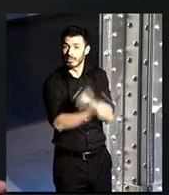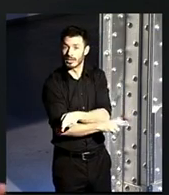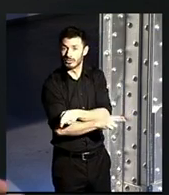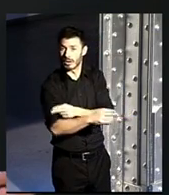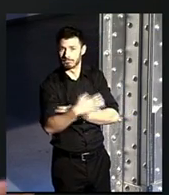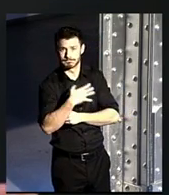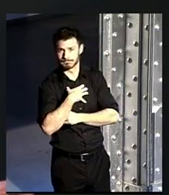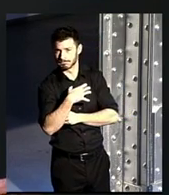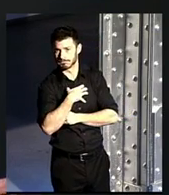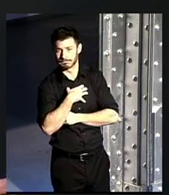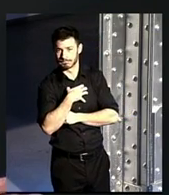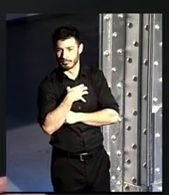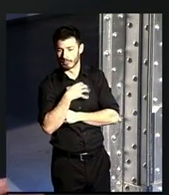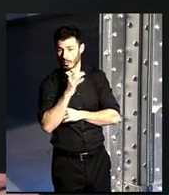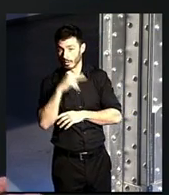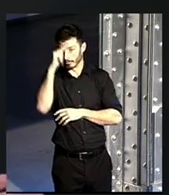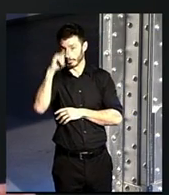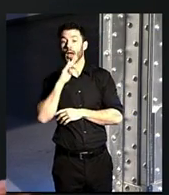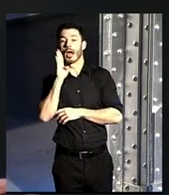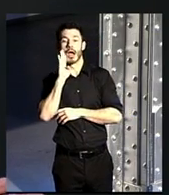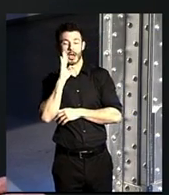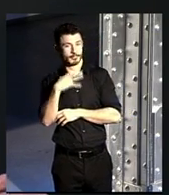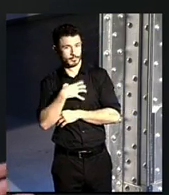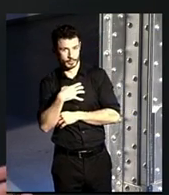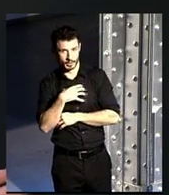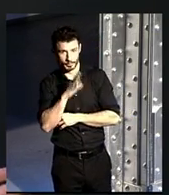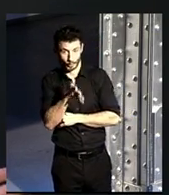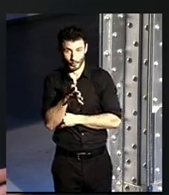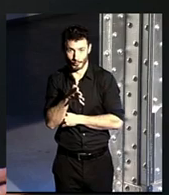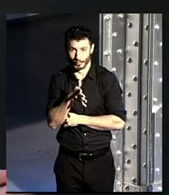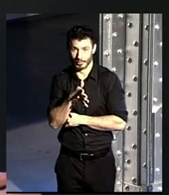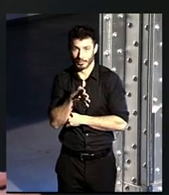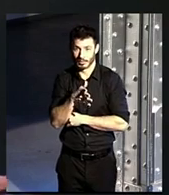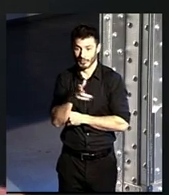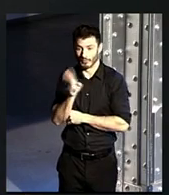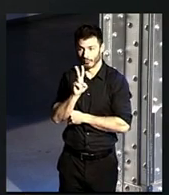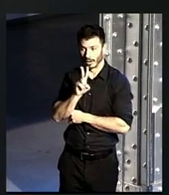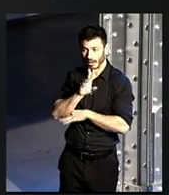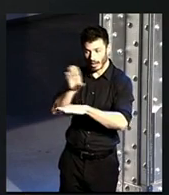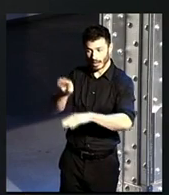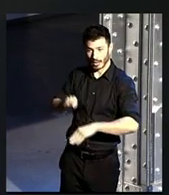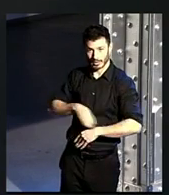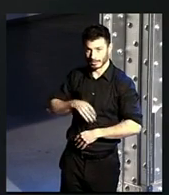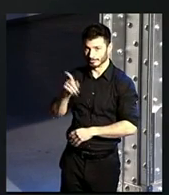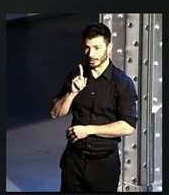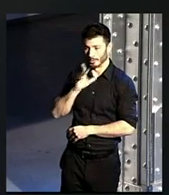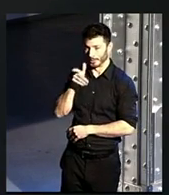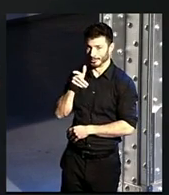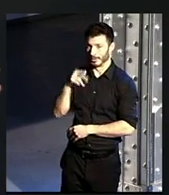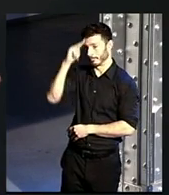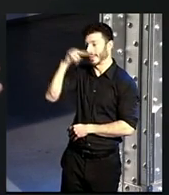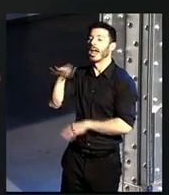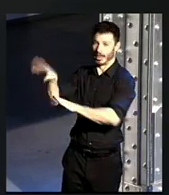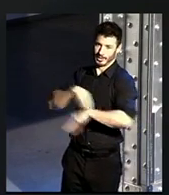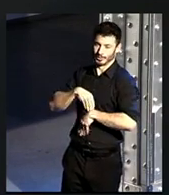ahora, como la de su padre, porque Verne no habría aceptado lo que aceptaba desde el padre. El